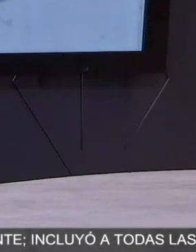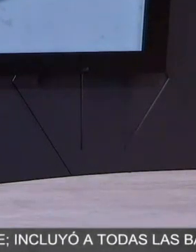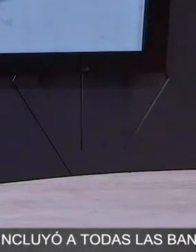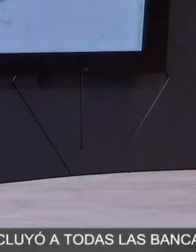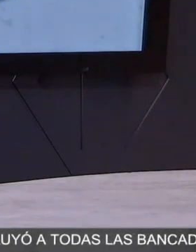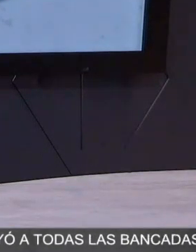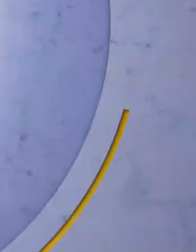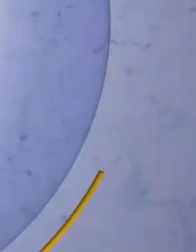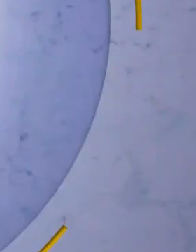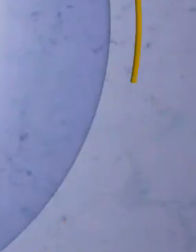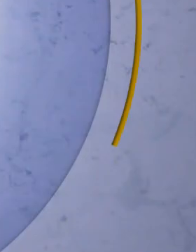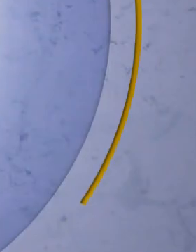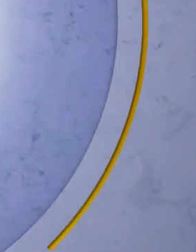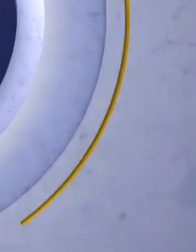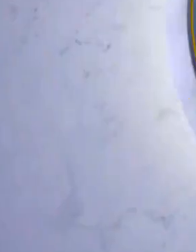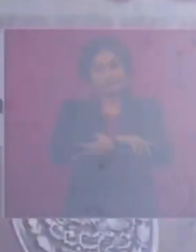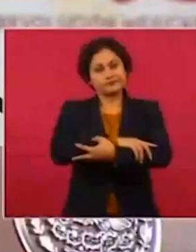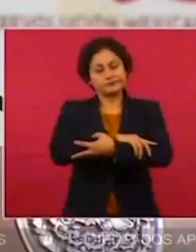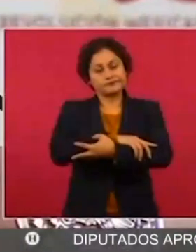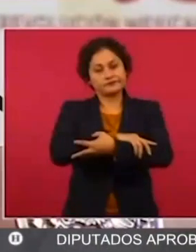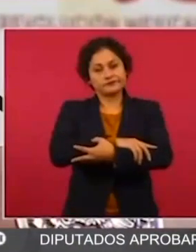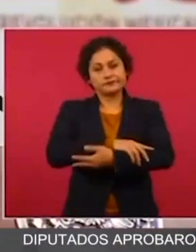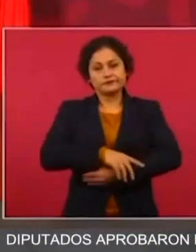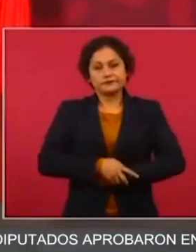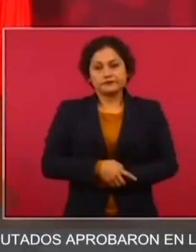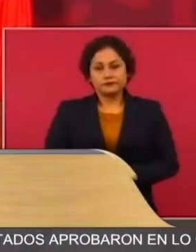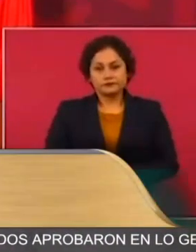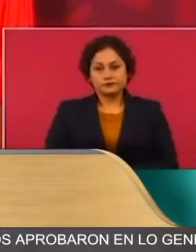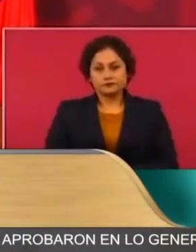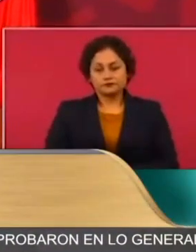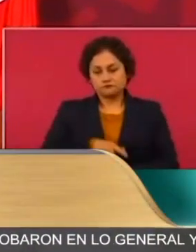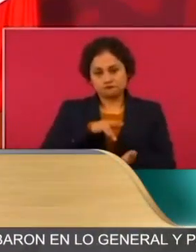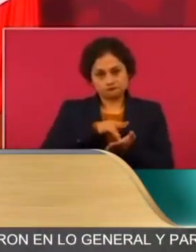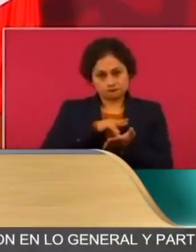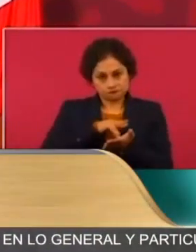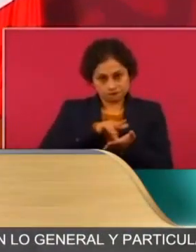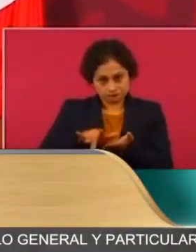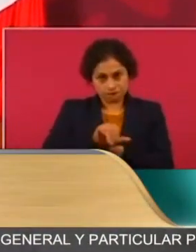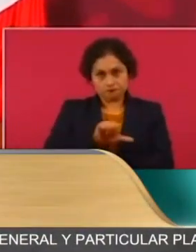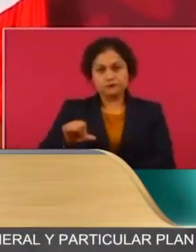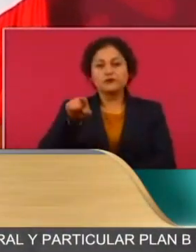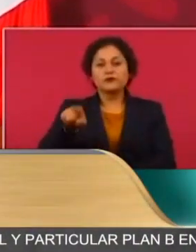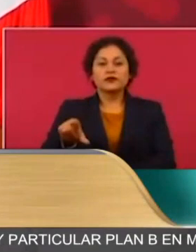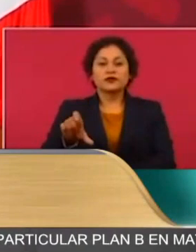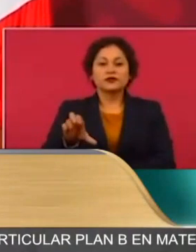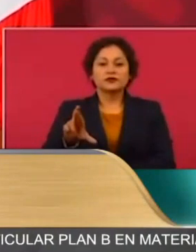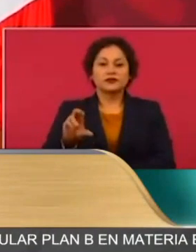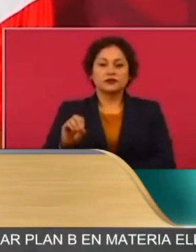presidente enviarle mi apoyo a Ciro Gómez Leyva